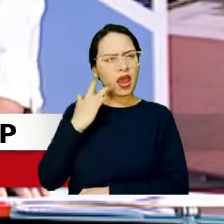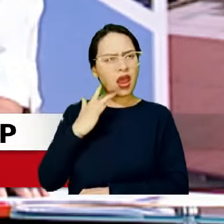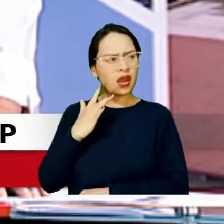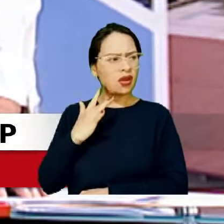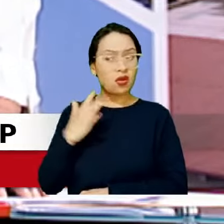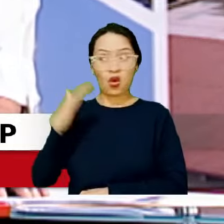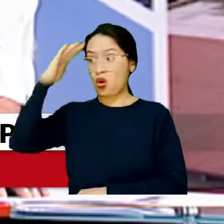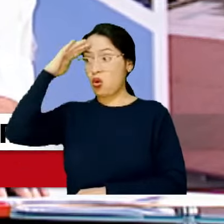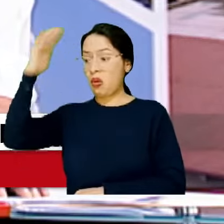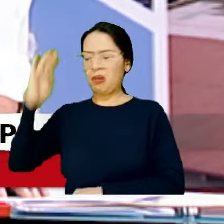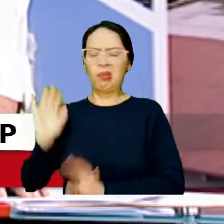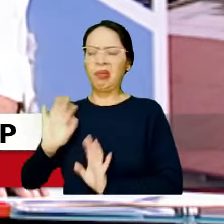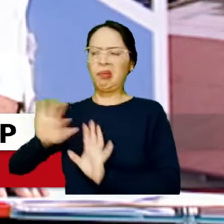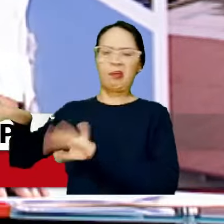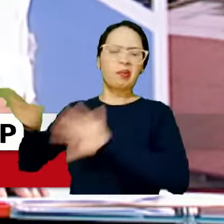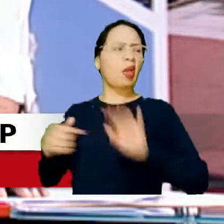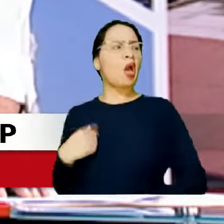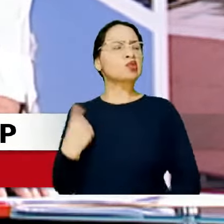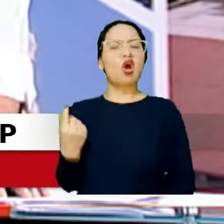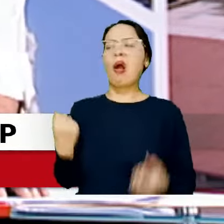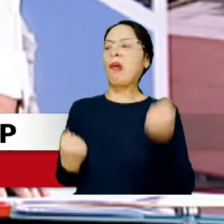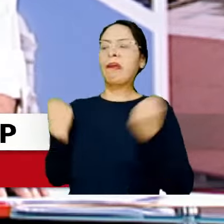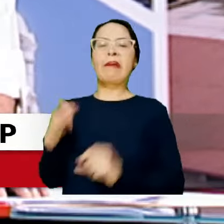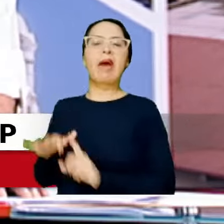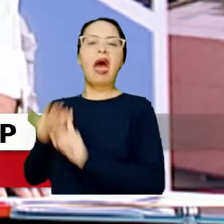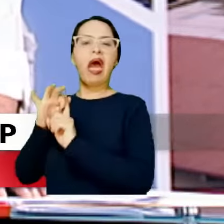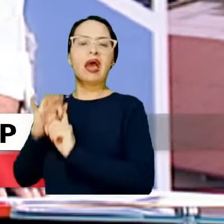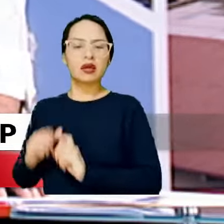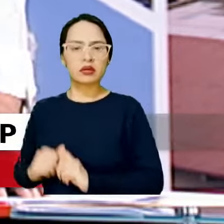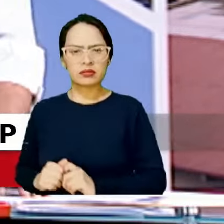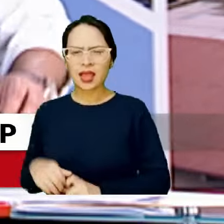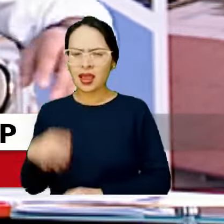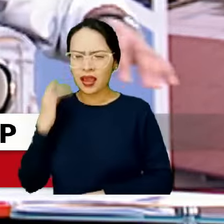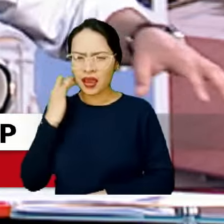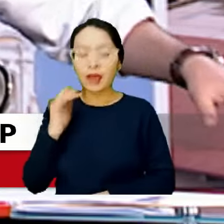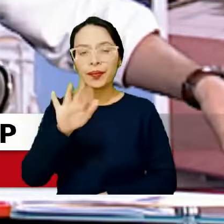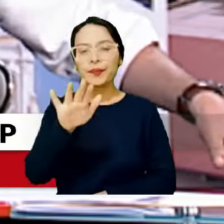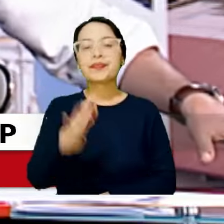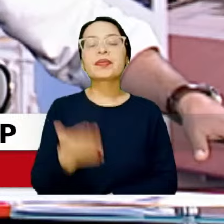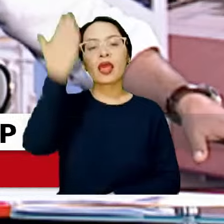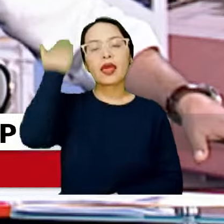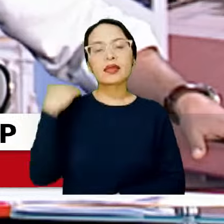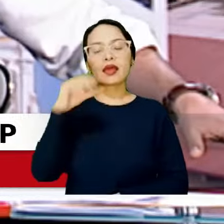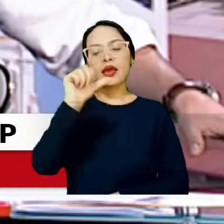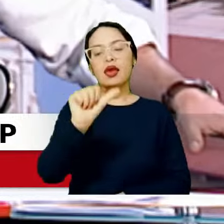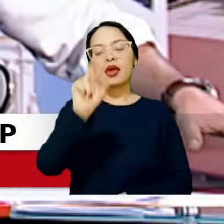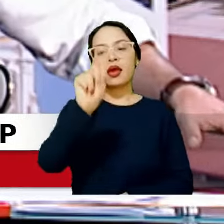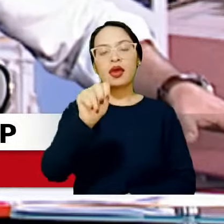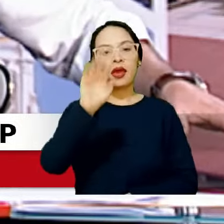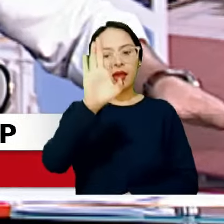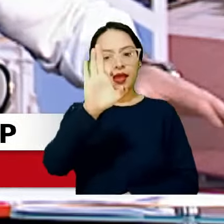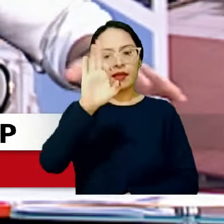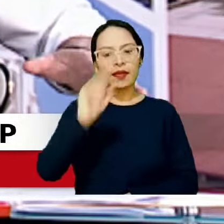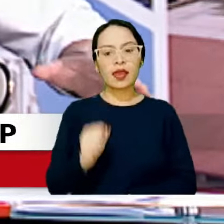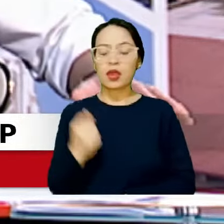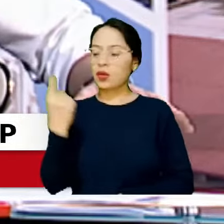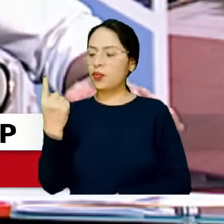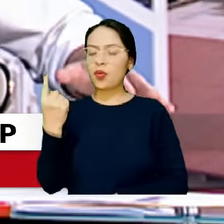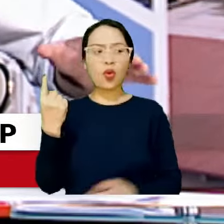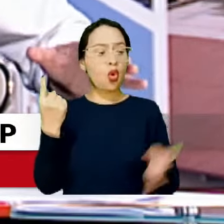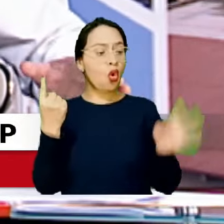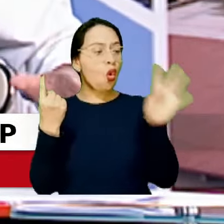lucha contra la corrupción, como ustedes fueron testigos los cuencanos en la NT, por ejemplo, habían cuatro policías a mi lado que me acompañaban a todos